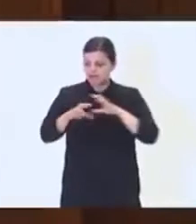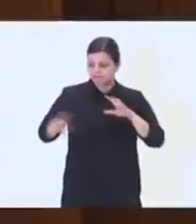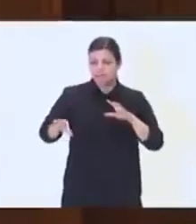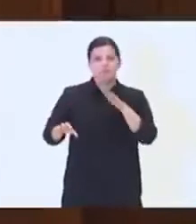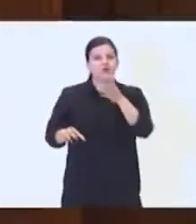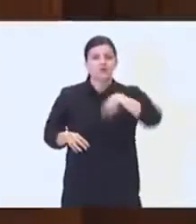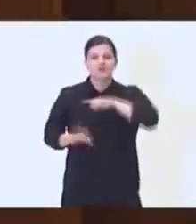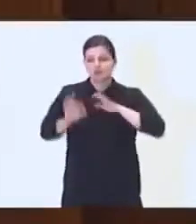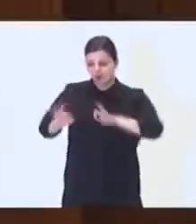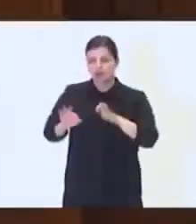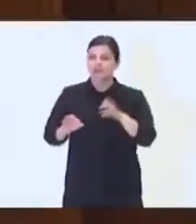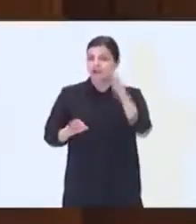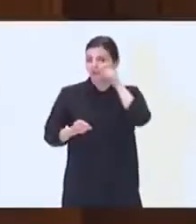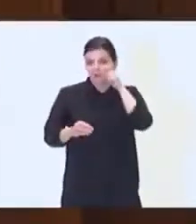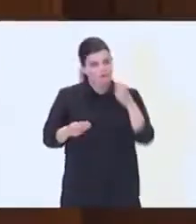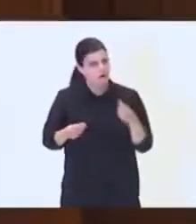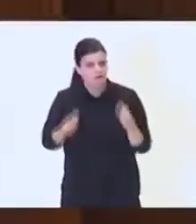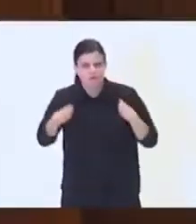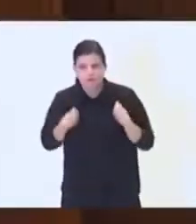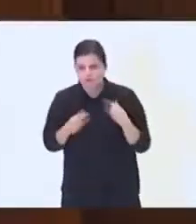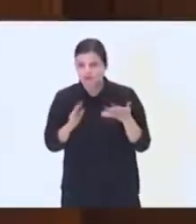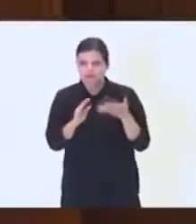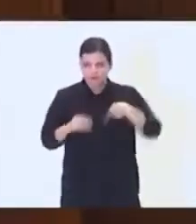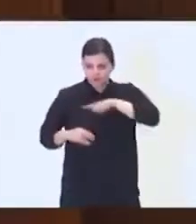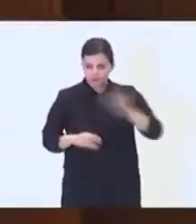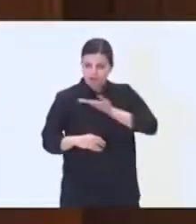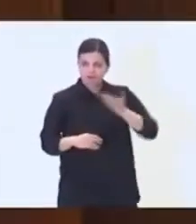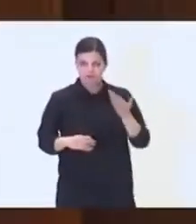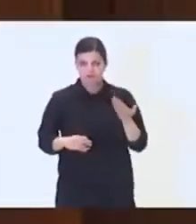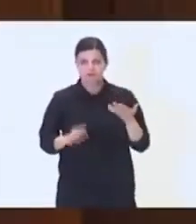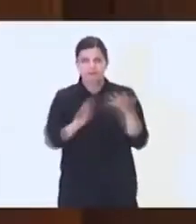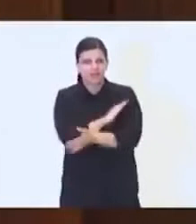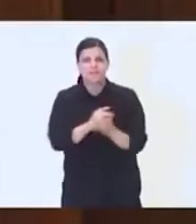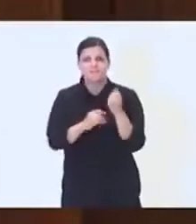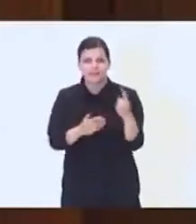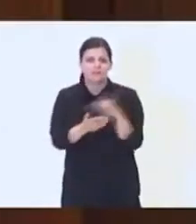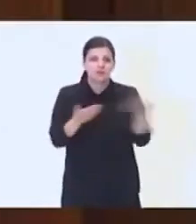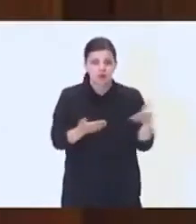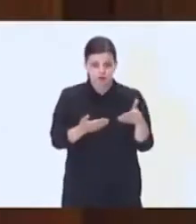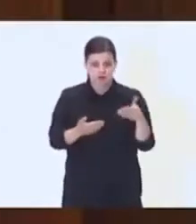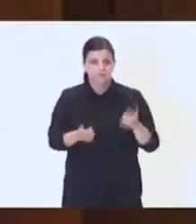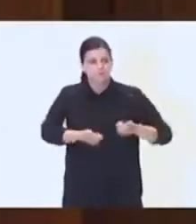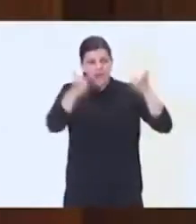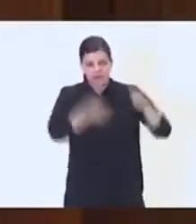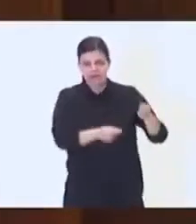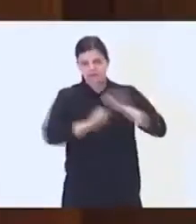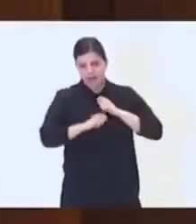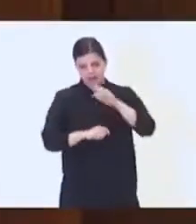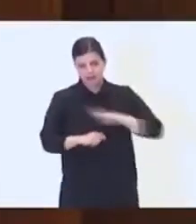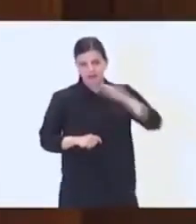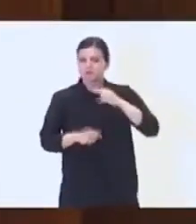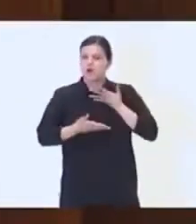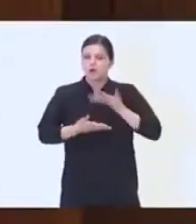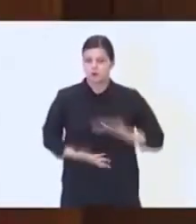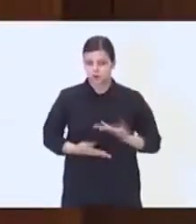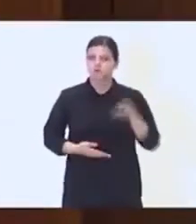los archipiélagos, los que vivimos del turismo, los más afectados. Más de 1.000 millones vendrán a Canarias y eso será también un alivio importante